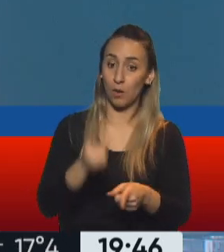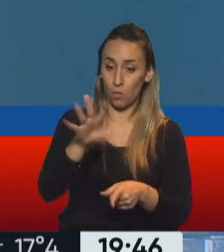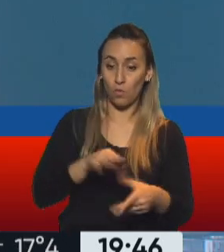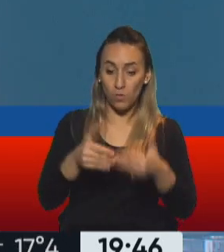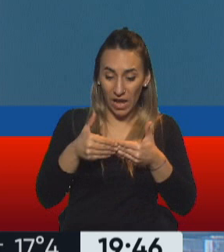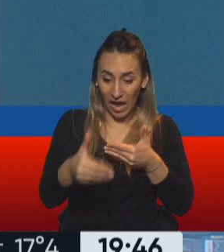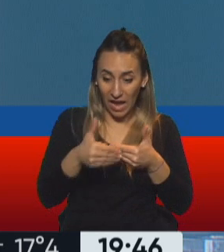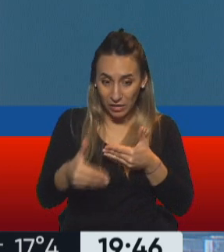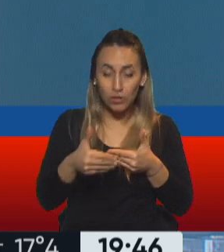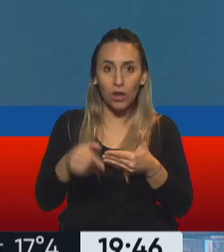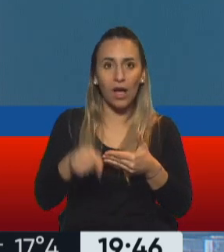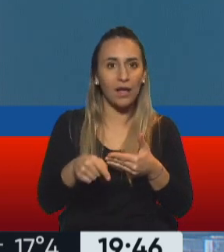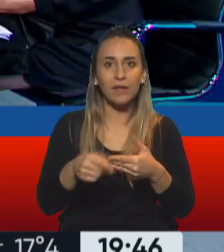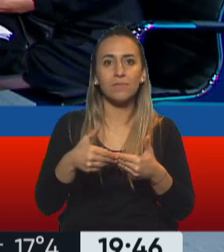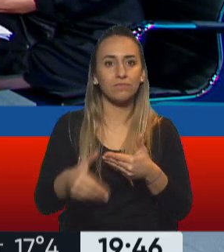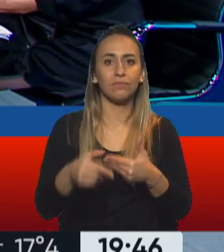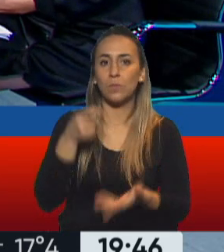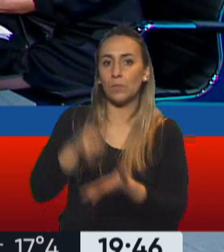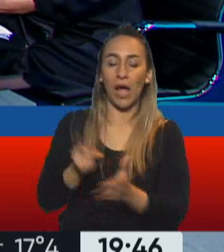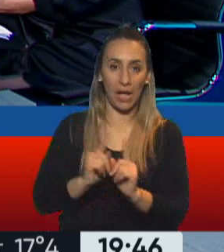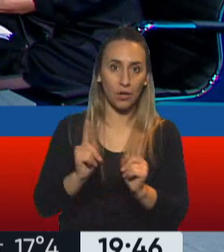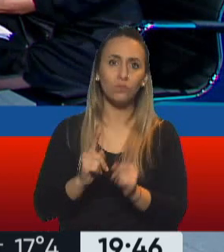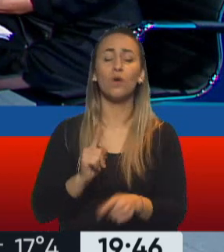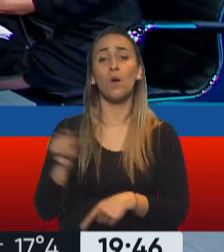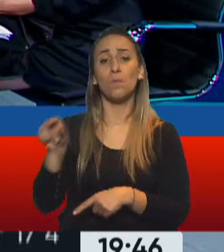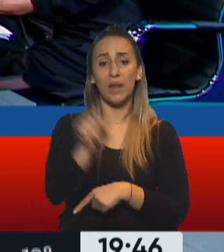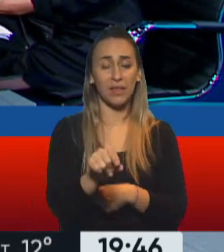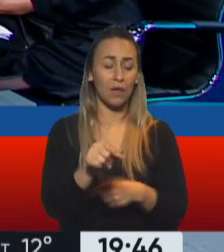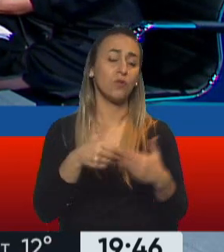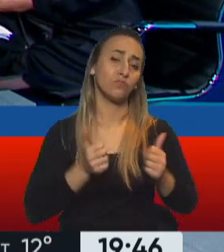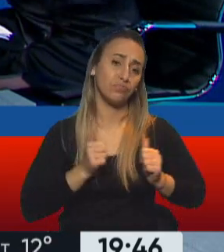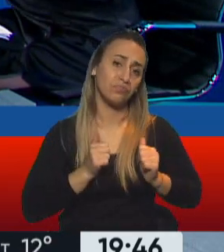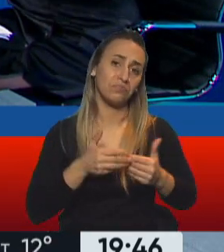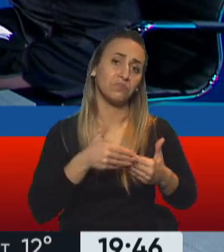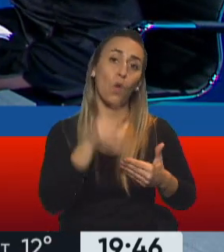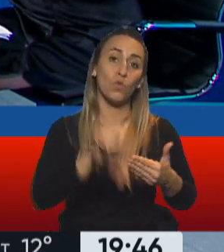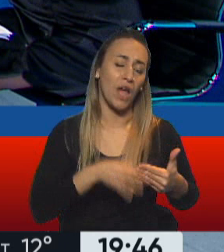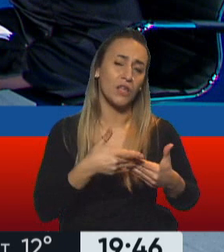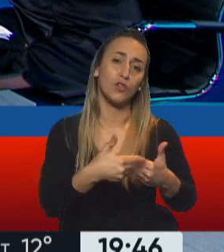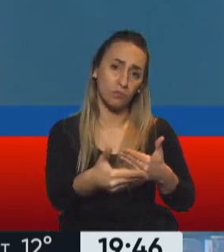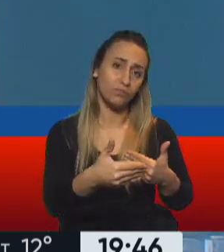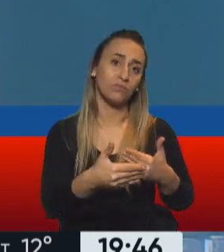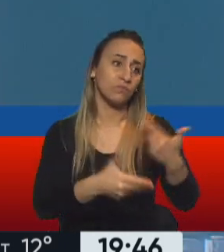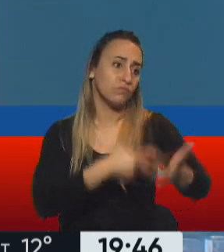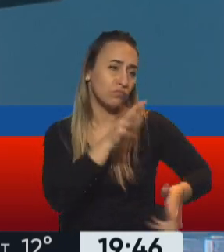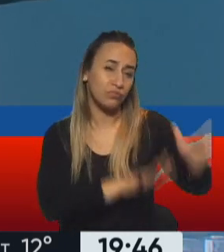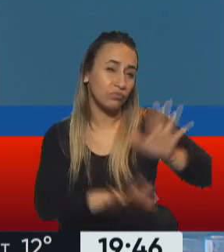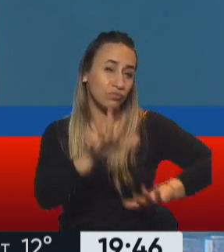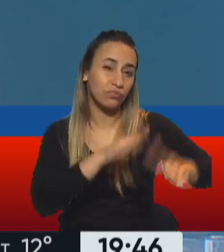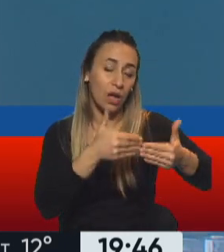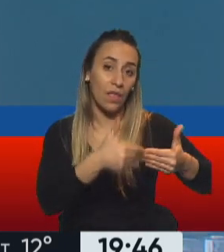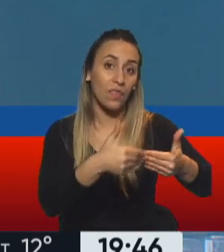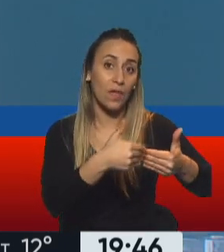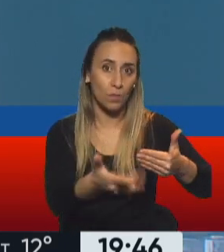poder llevar a cabo las facilidades como para que puedan salir adelante es muy importante esta línea de crédito ya tuvo su primer